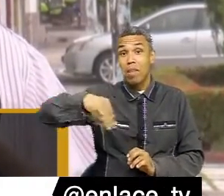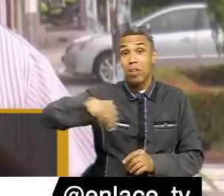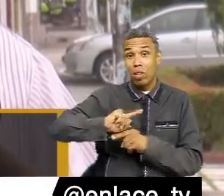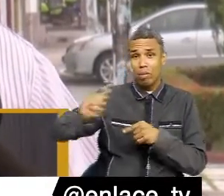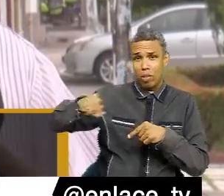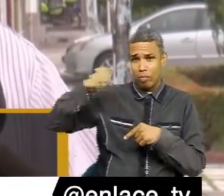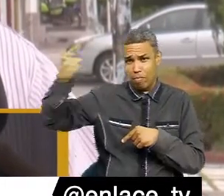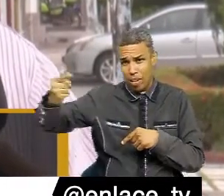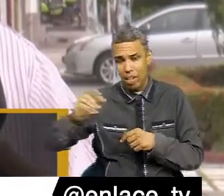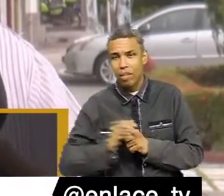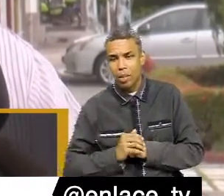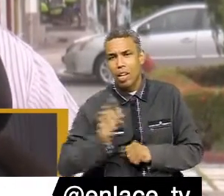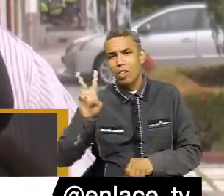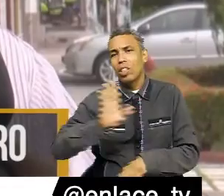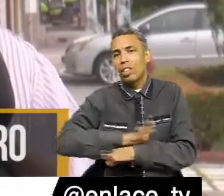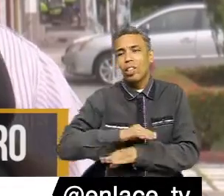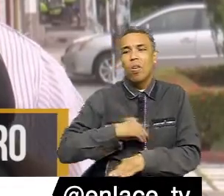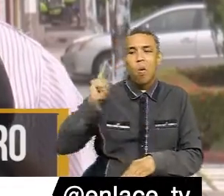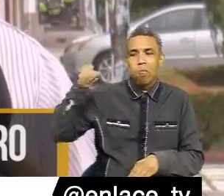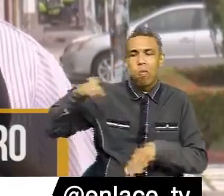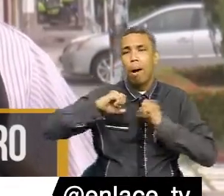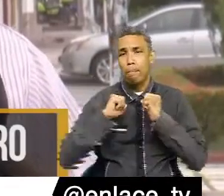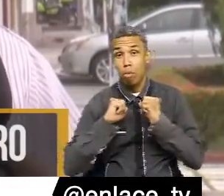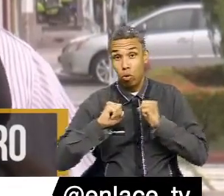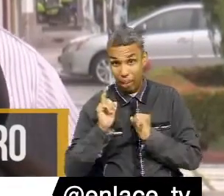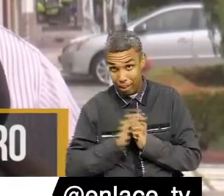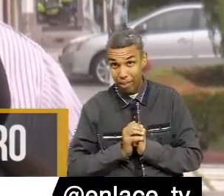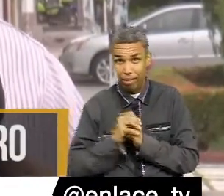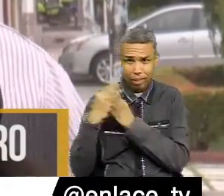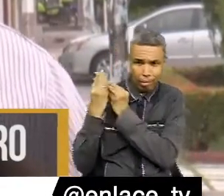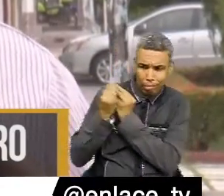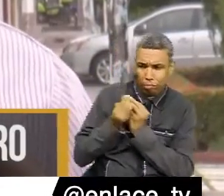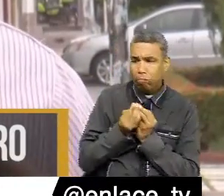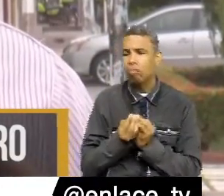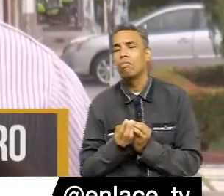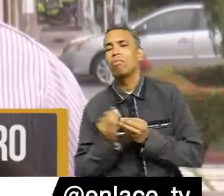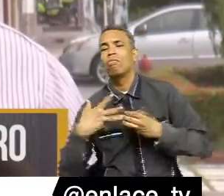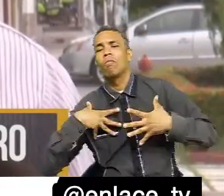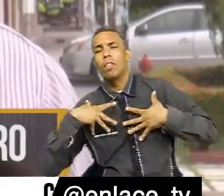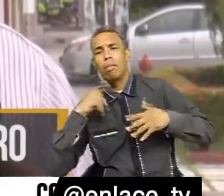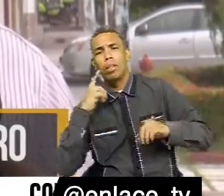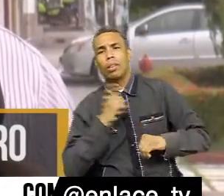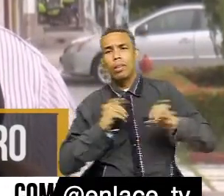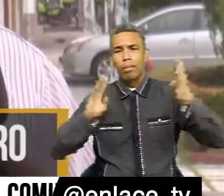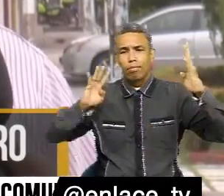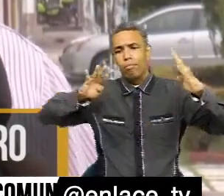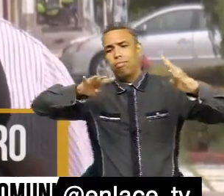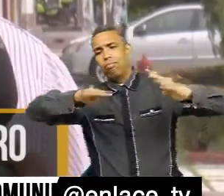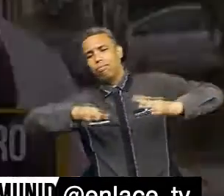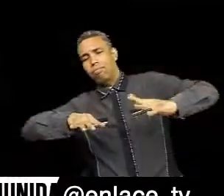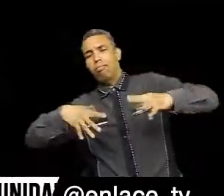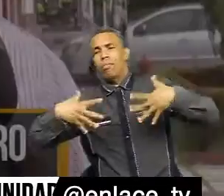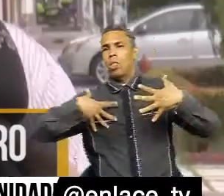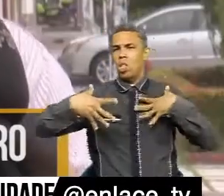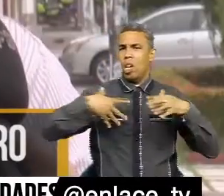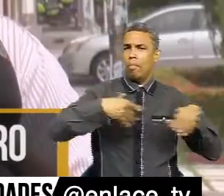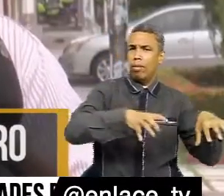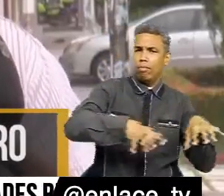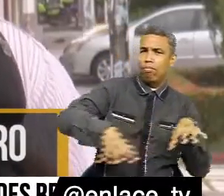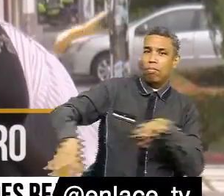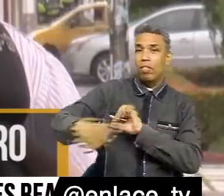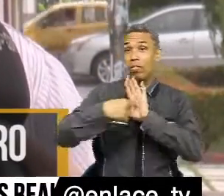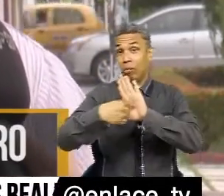hacer la presentación a la comunidad estudiantil a las 7 de la noche para que